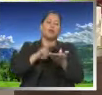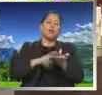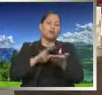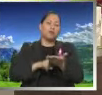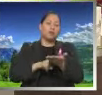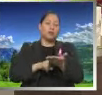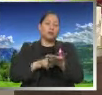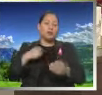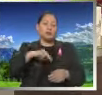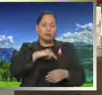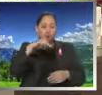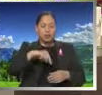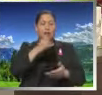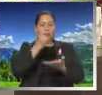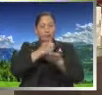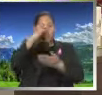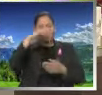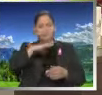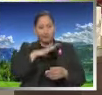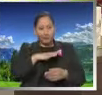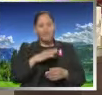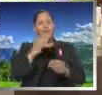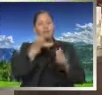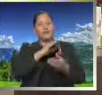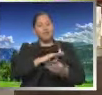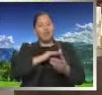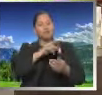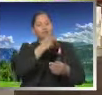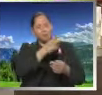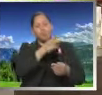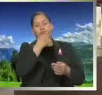universal y la tenemos aquí en la Ciudad de México. Me parece muy